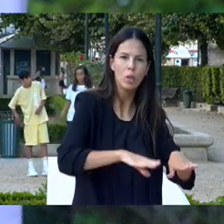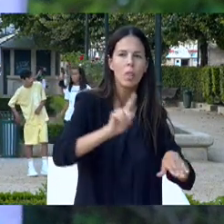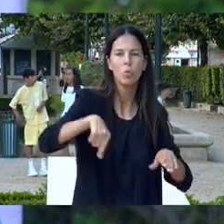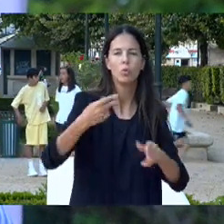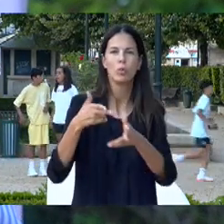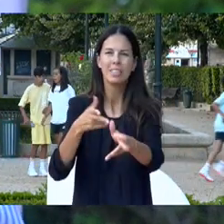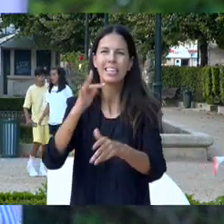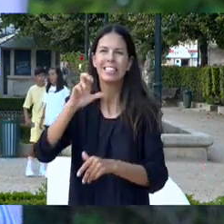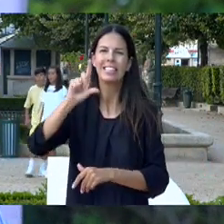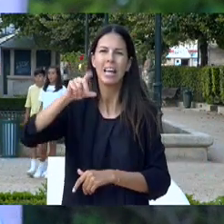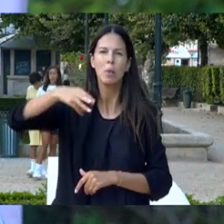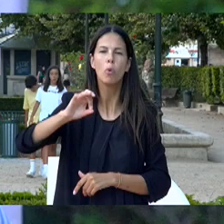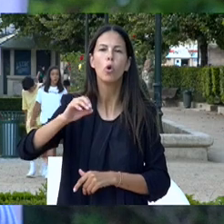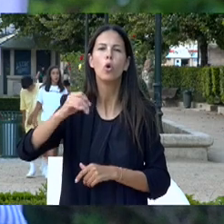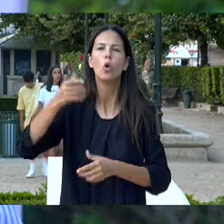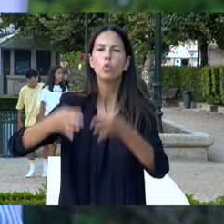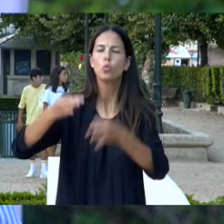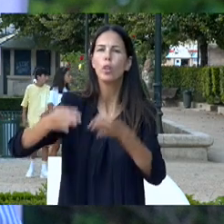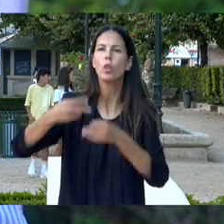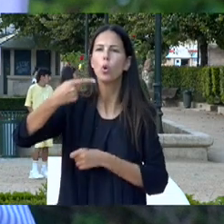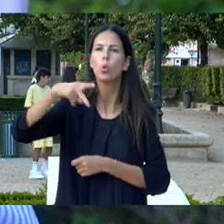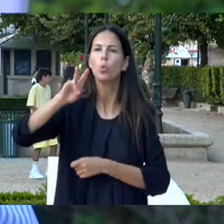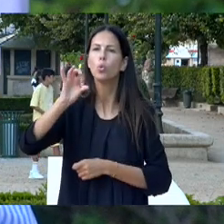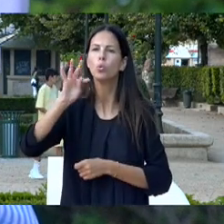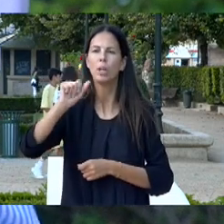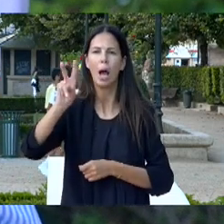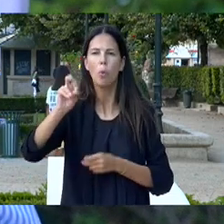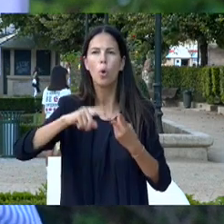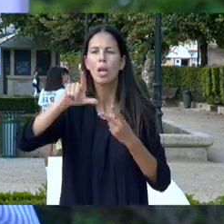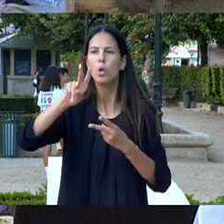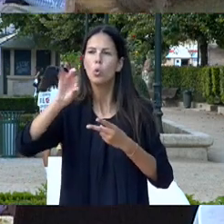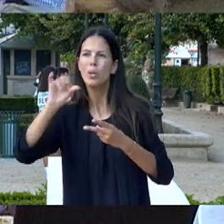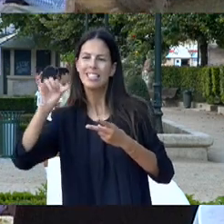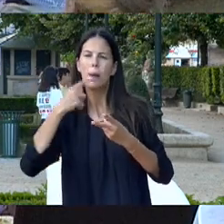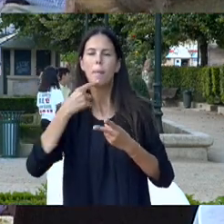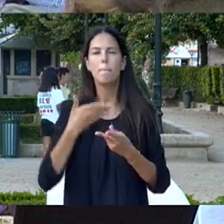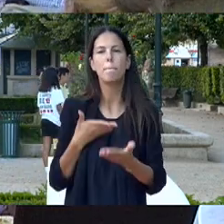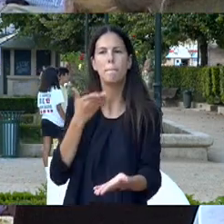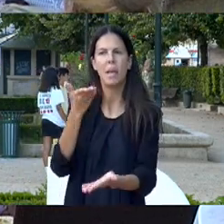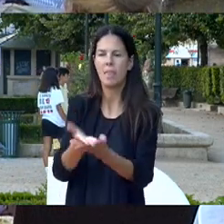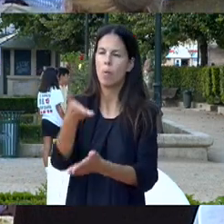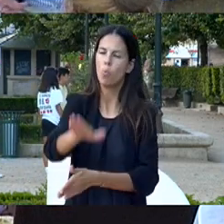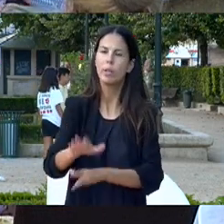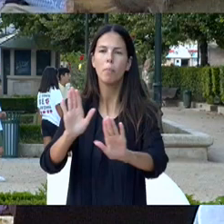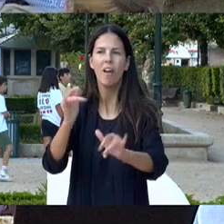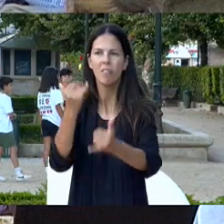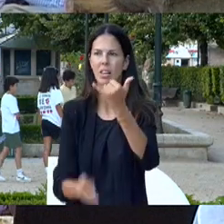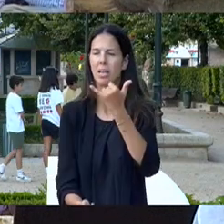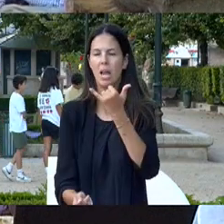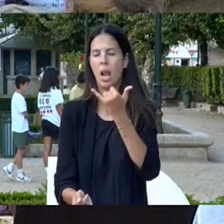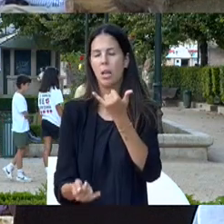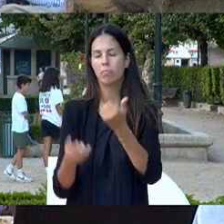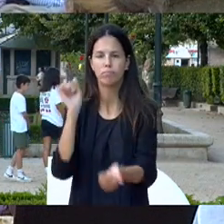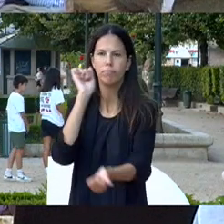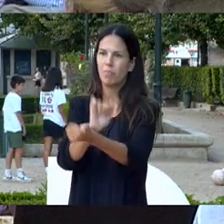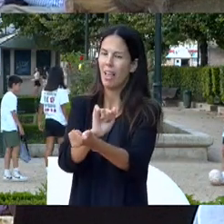Bernárdez, ven o xuizo de Gustavo e de Luis, lle pedían a pena de morte, pero ao final condenanos a cadena